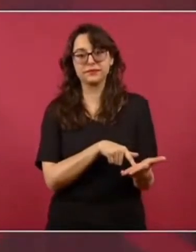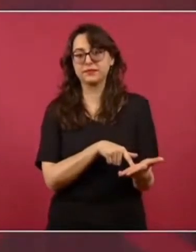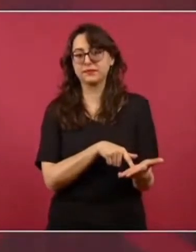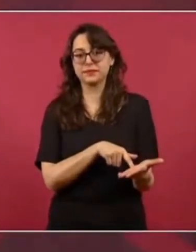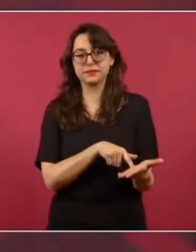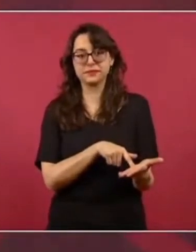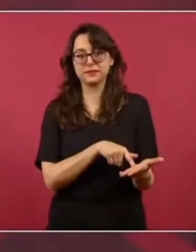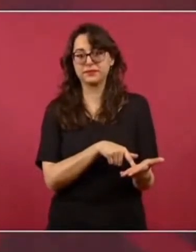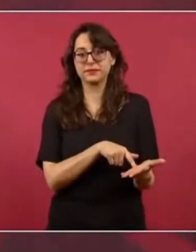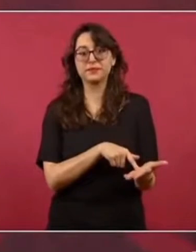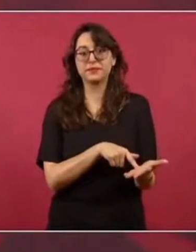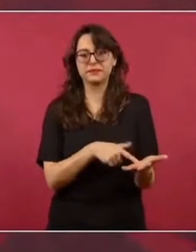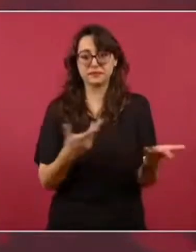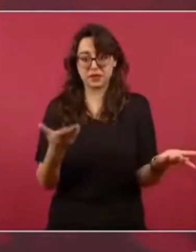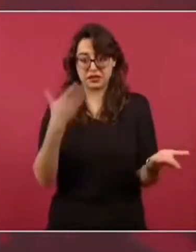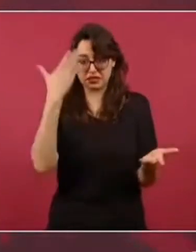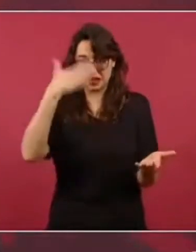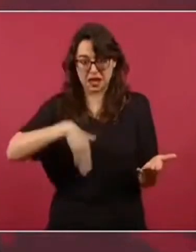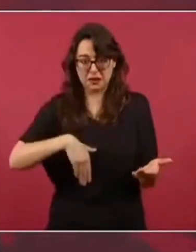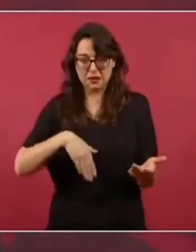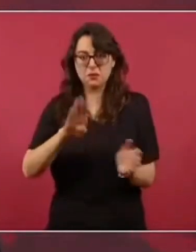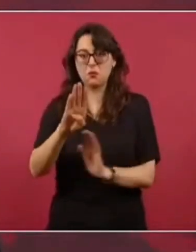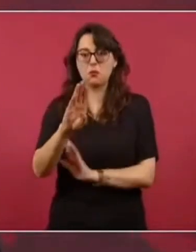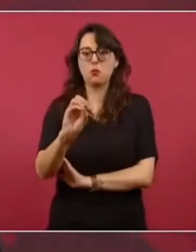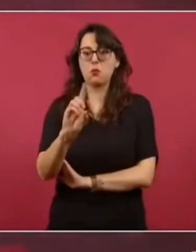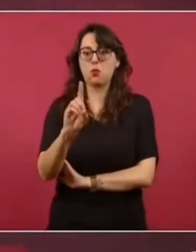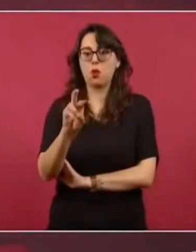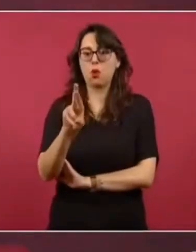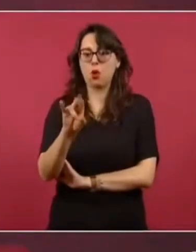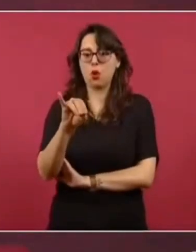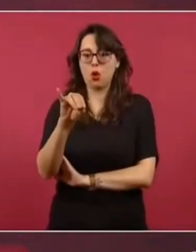Hay que revisar el diccionario.